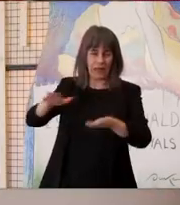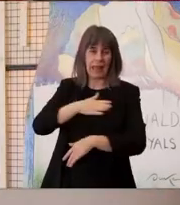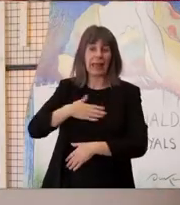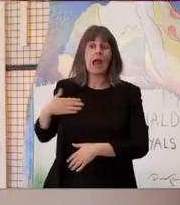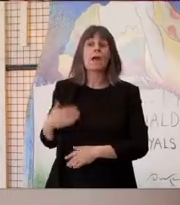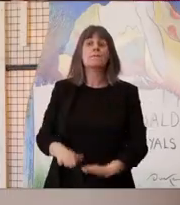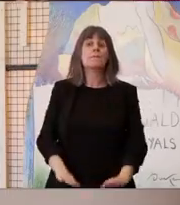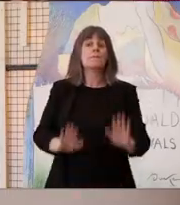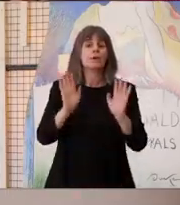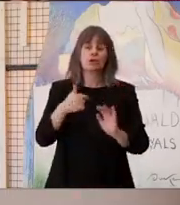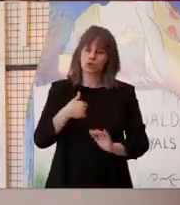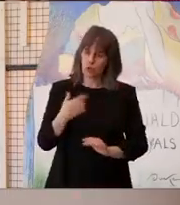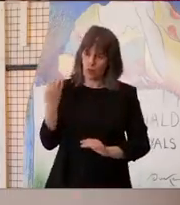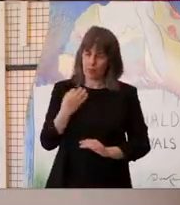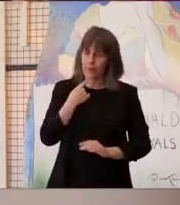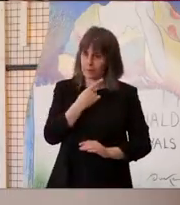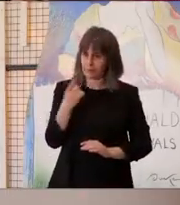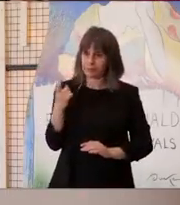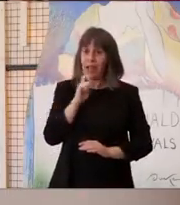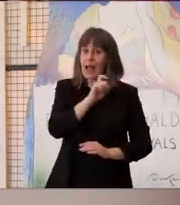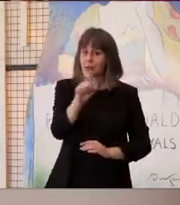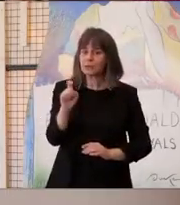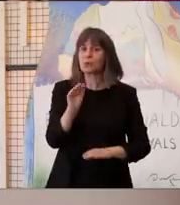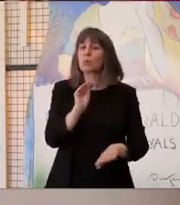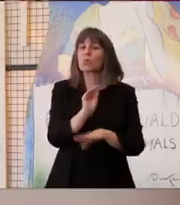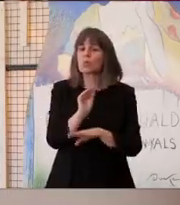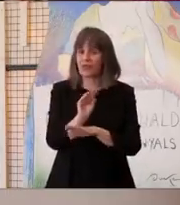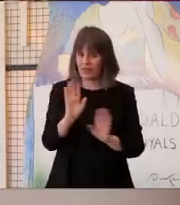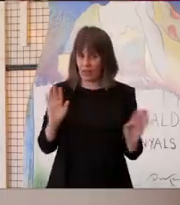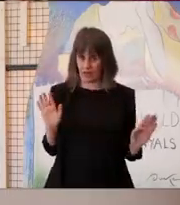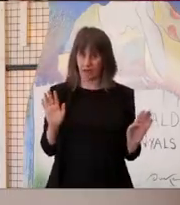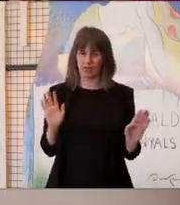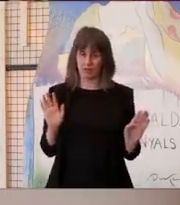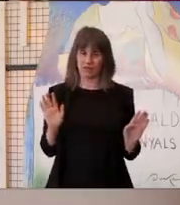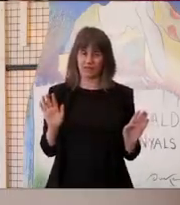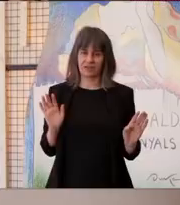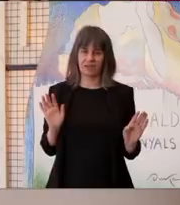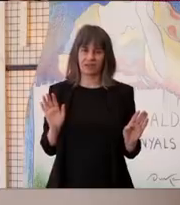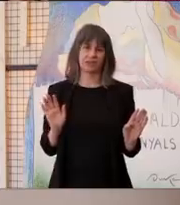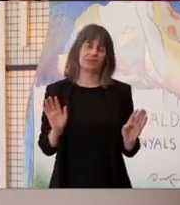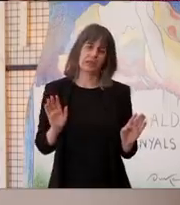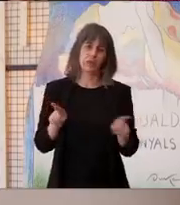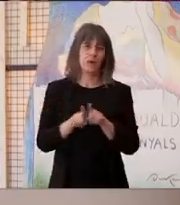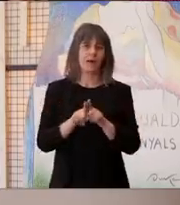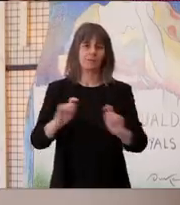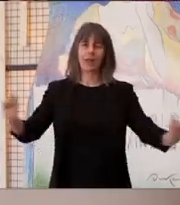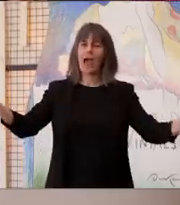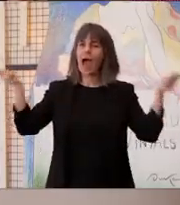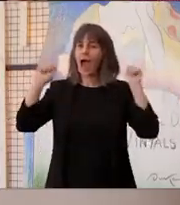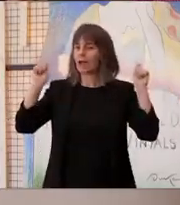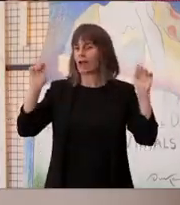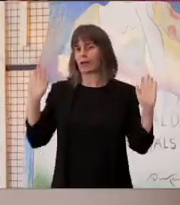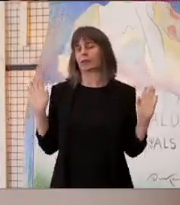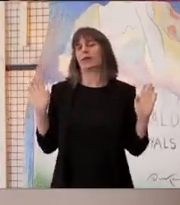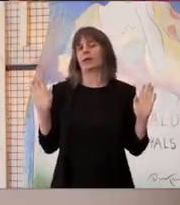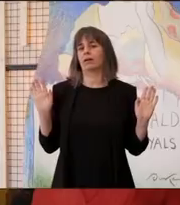de Cuidado no O sea quiero poner un poco una línea una alerta No una luz